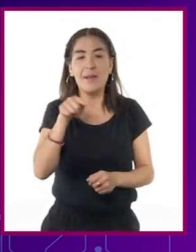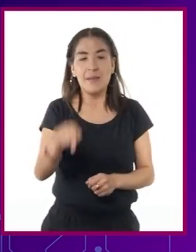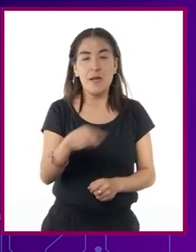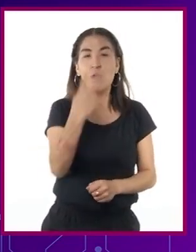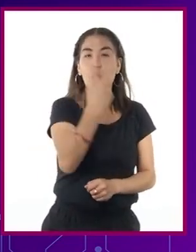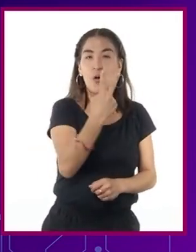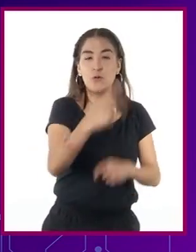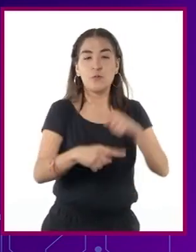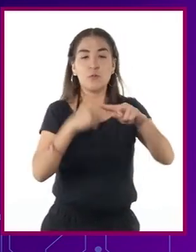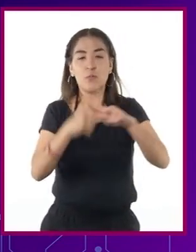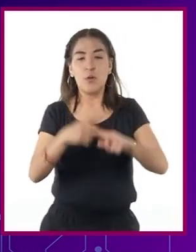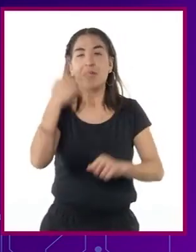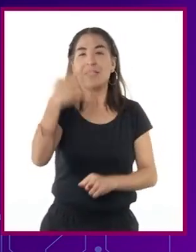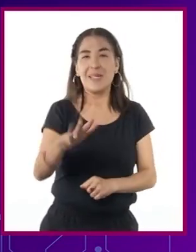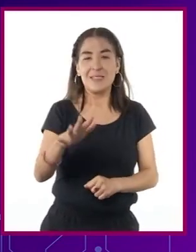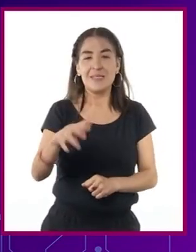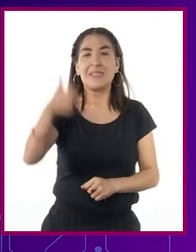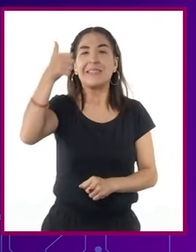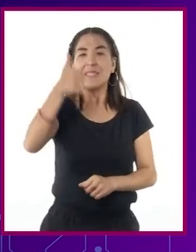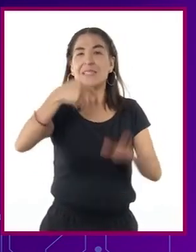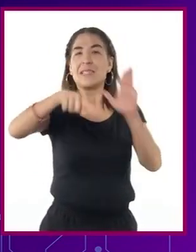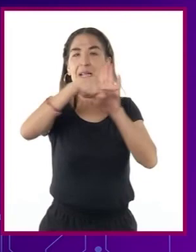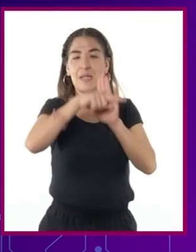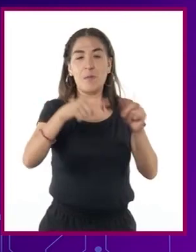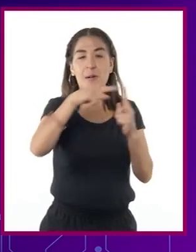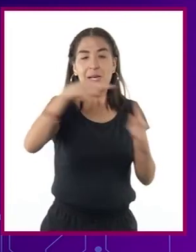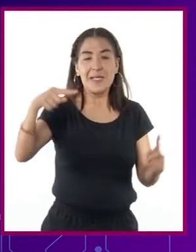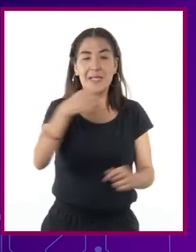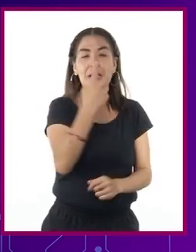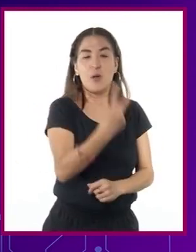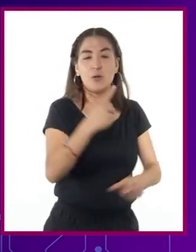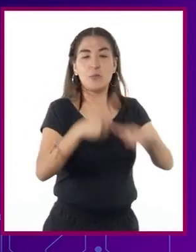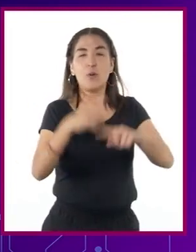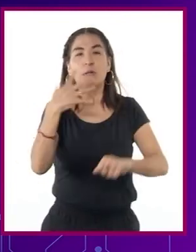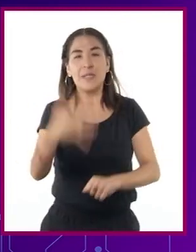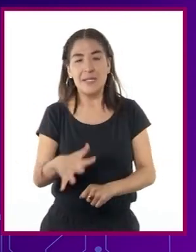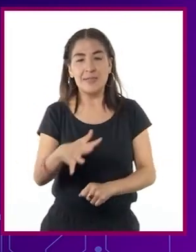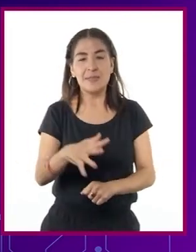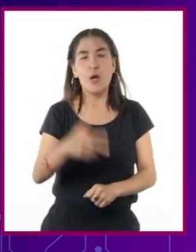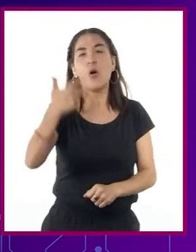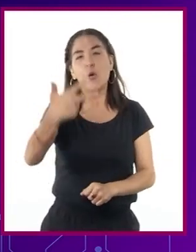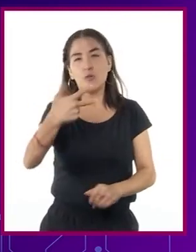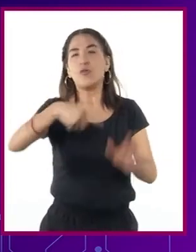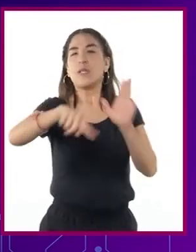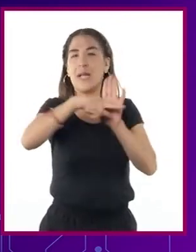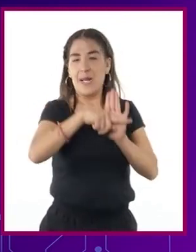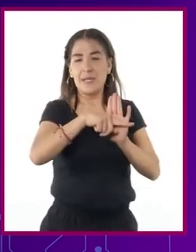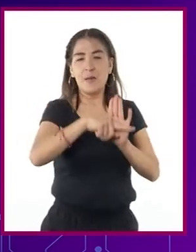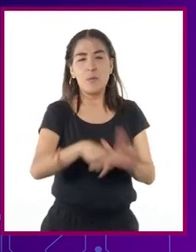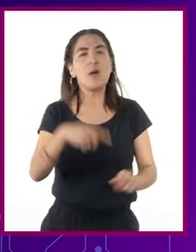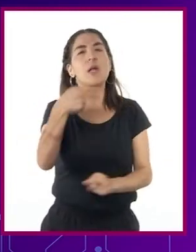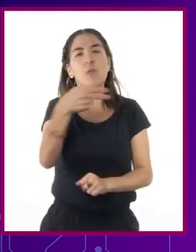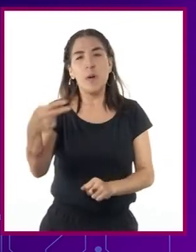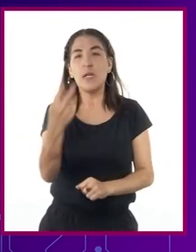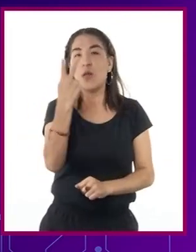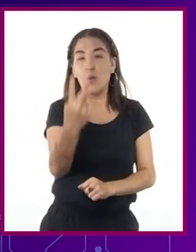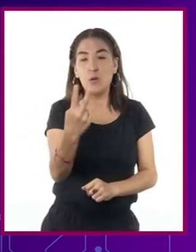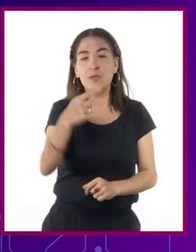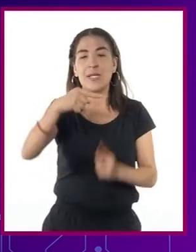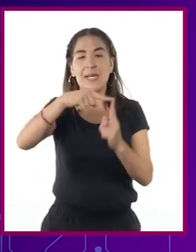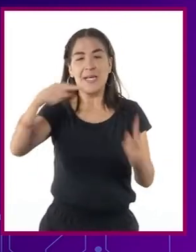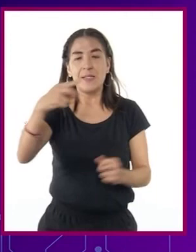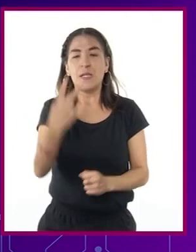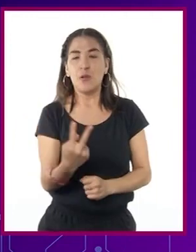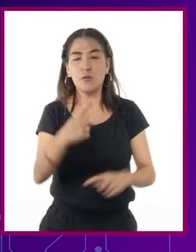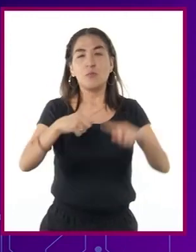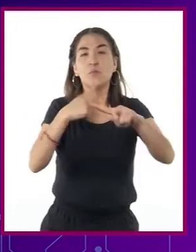de 2 por 10 a la 6 negativo entre 2 por 10 a la 8 negativo, que es igual a 2 entre